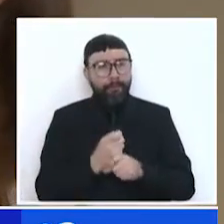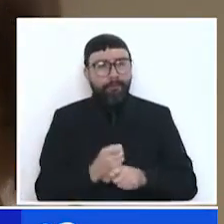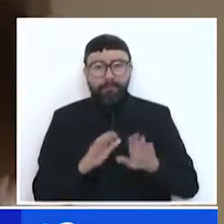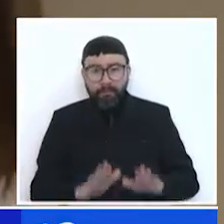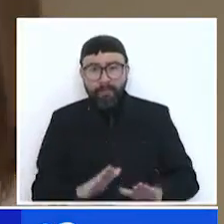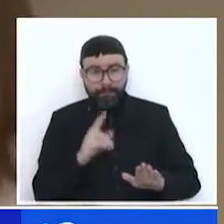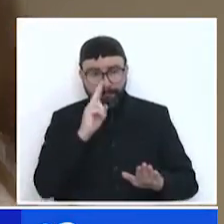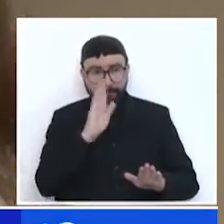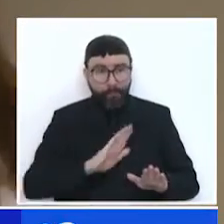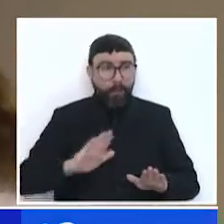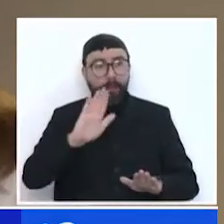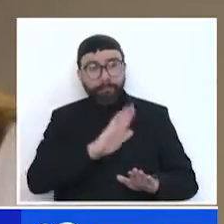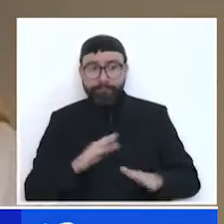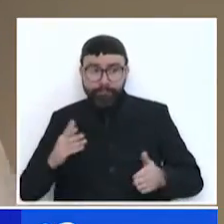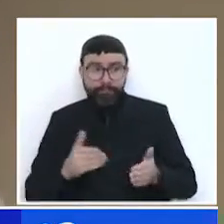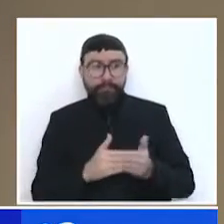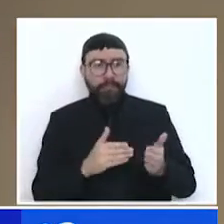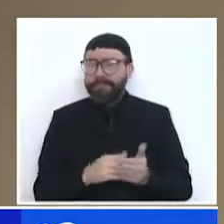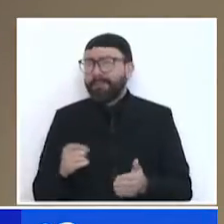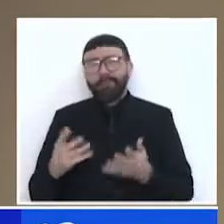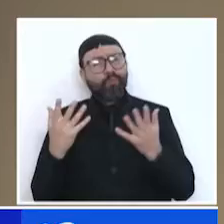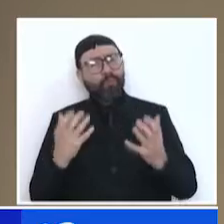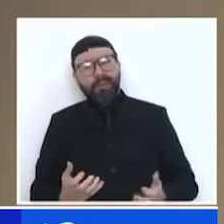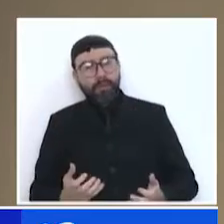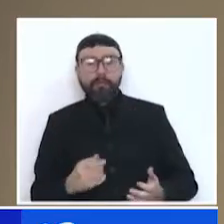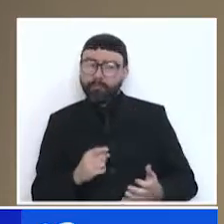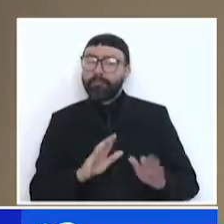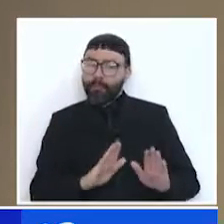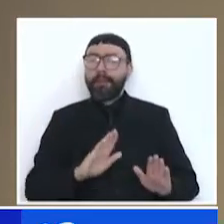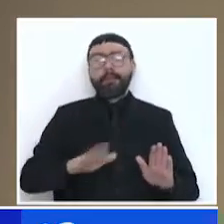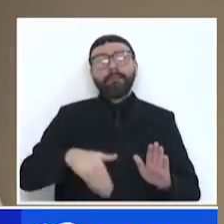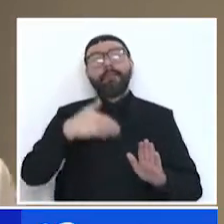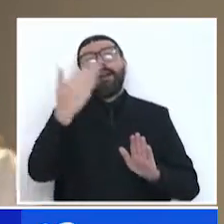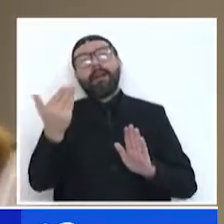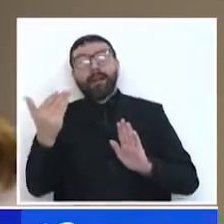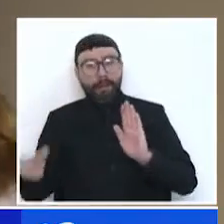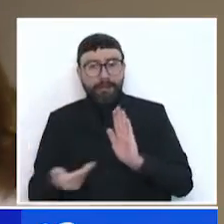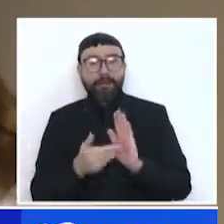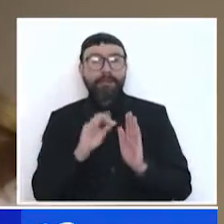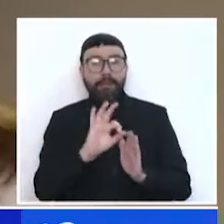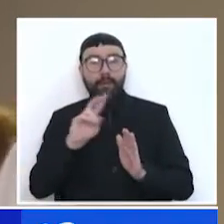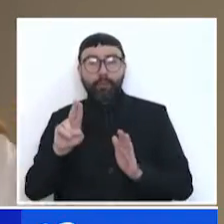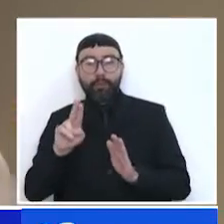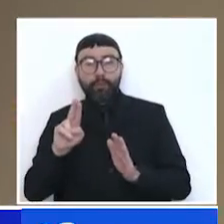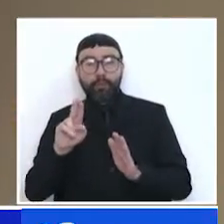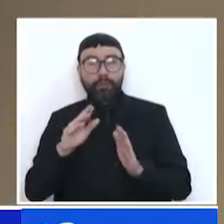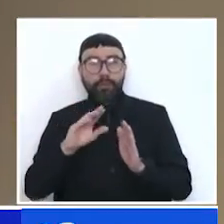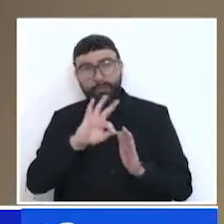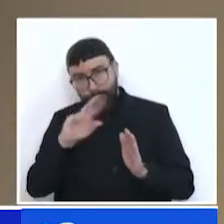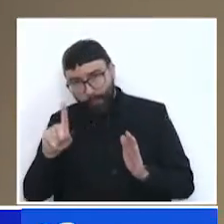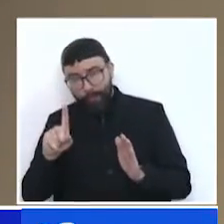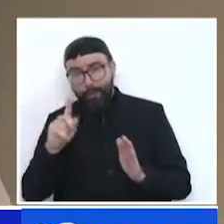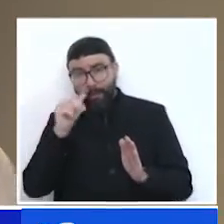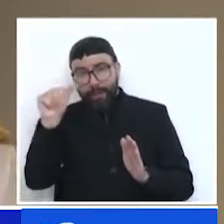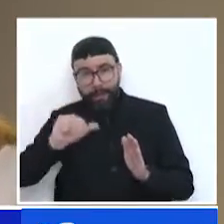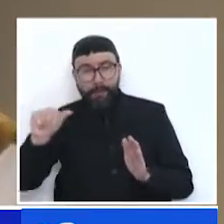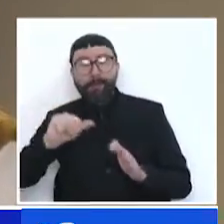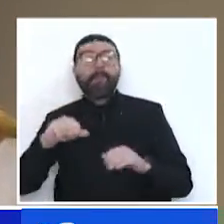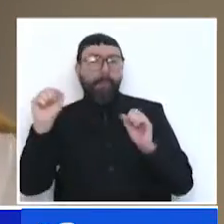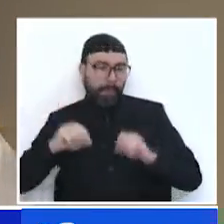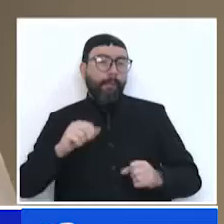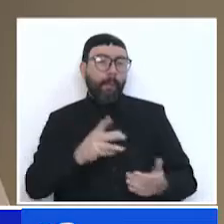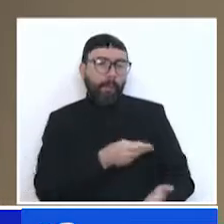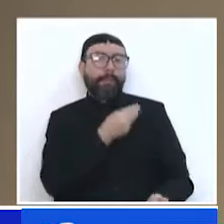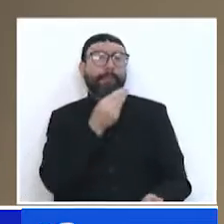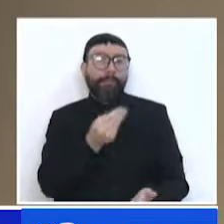se generen esas multas y esas sanciones por pago extemporáneo y esos intereses moratorios. Entonces, para ello hemos